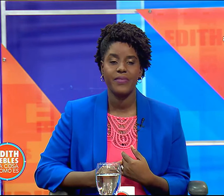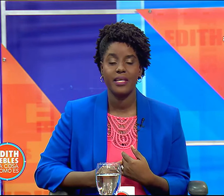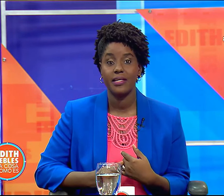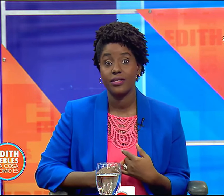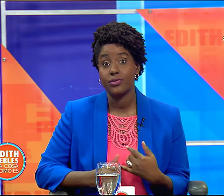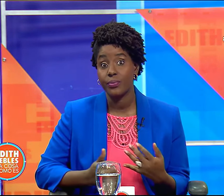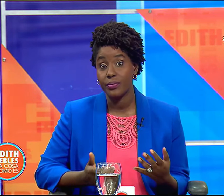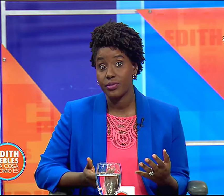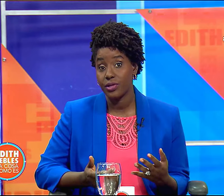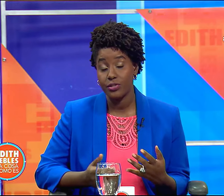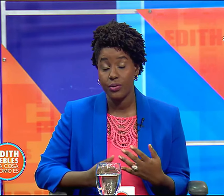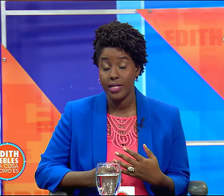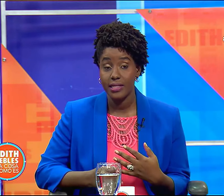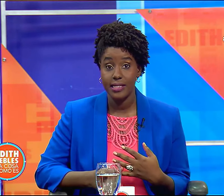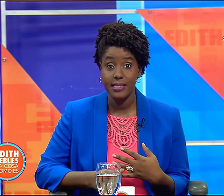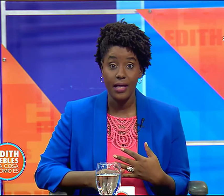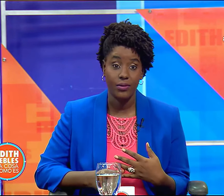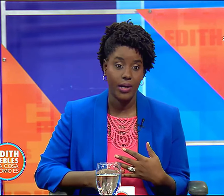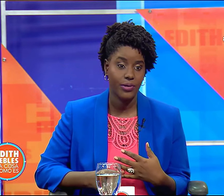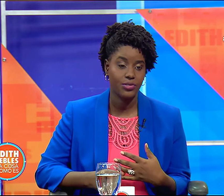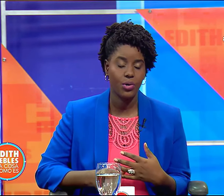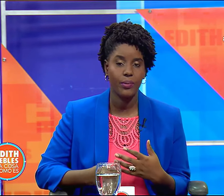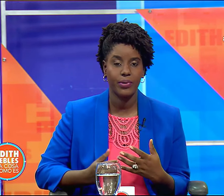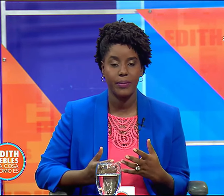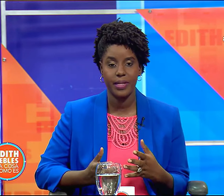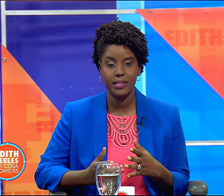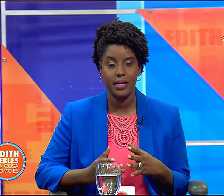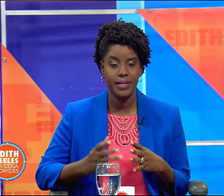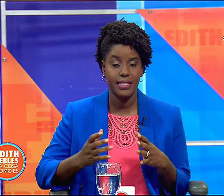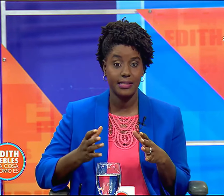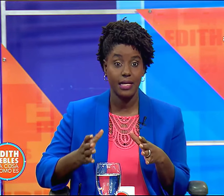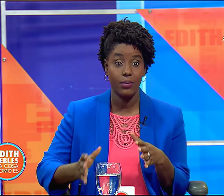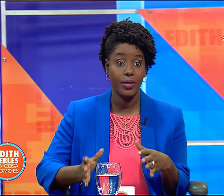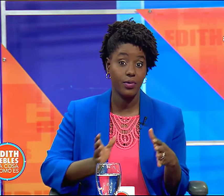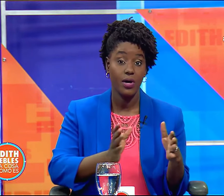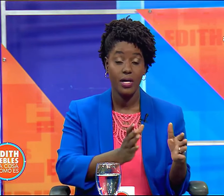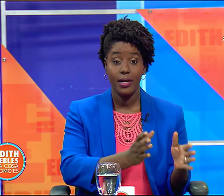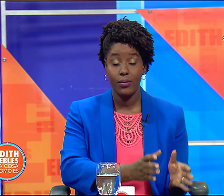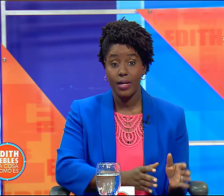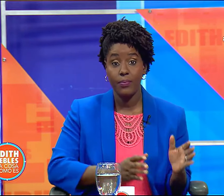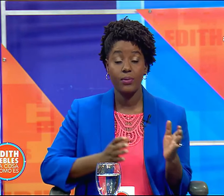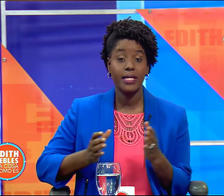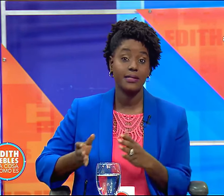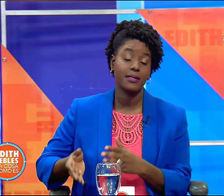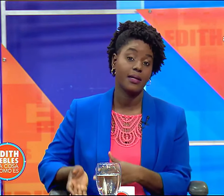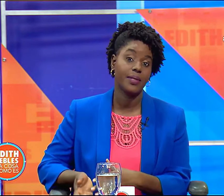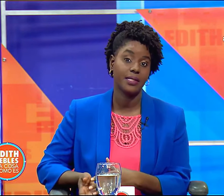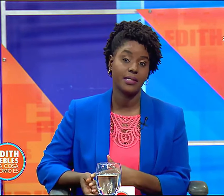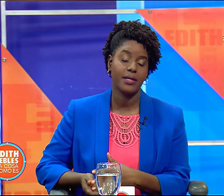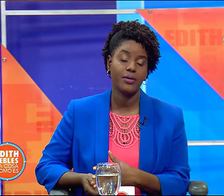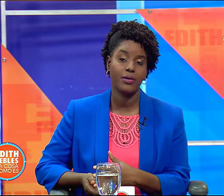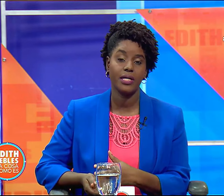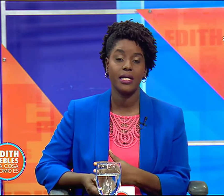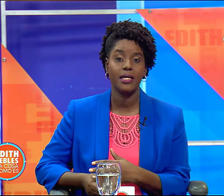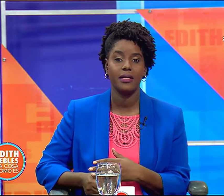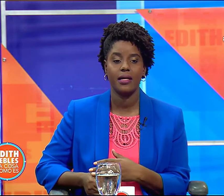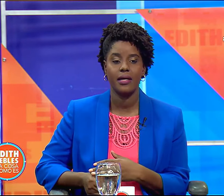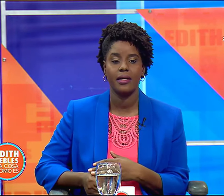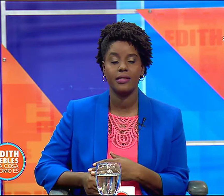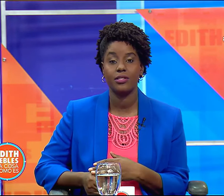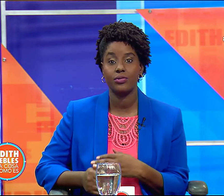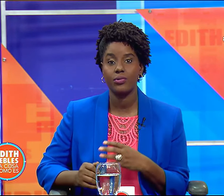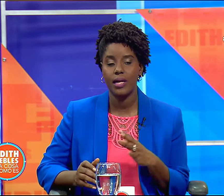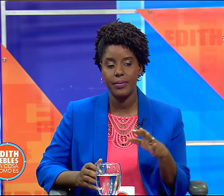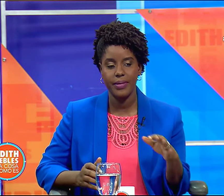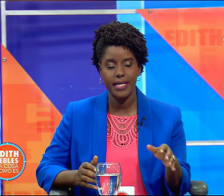Oficina de Ingenieros Supervisores de Obras del Estado, la OISOE, porque prácticamente hacía lo mismo que Obras Públicas y que el Ministerio y que